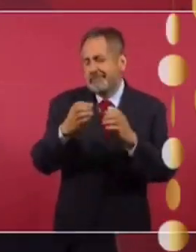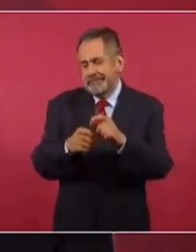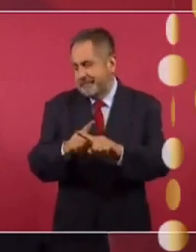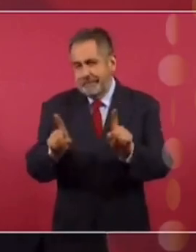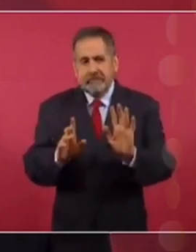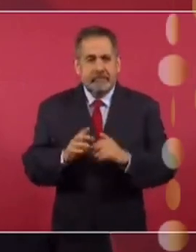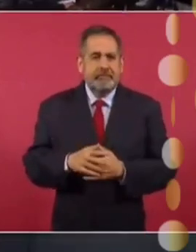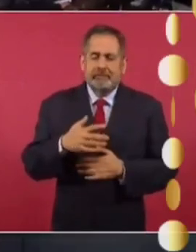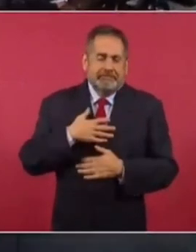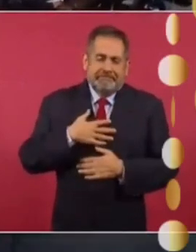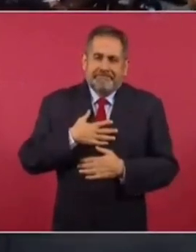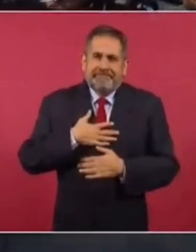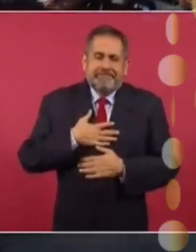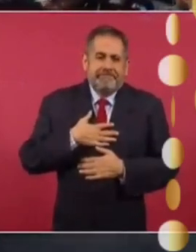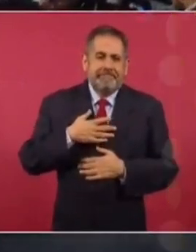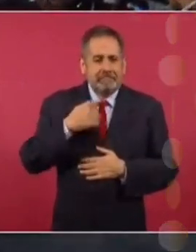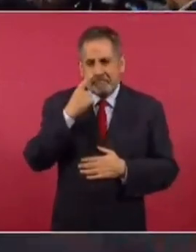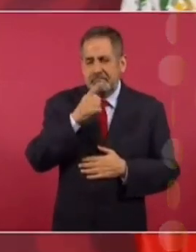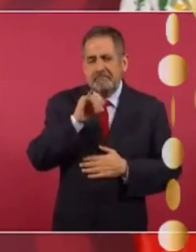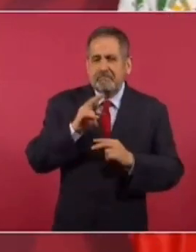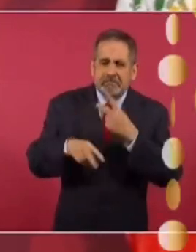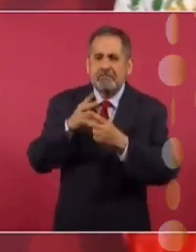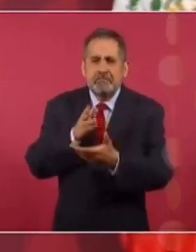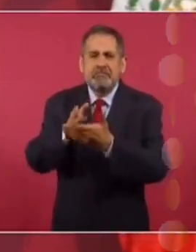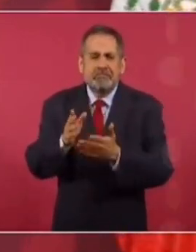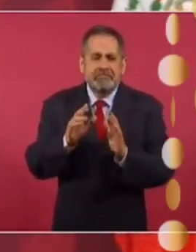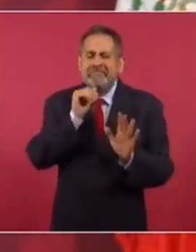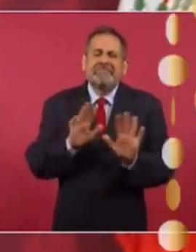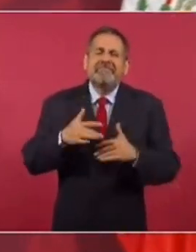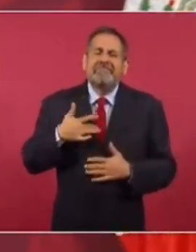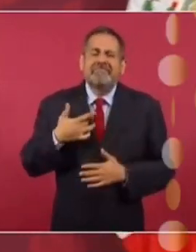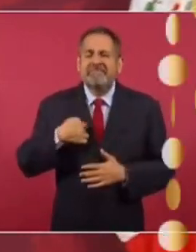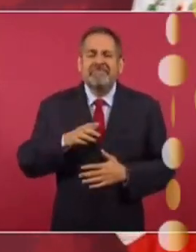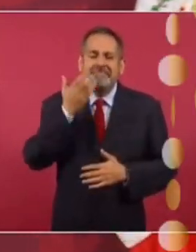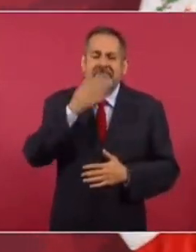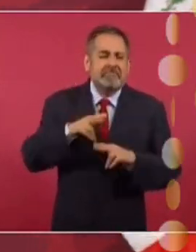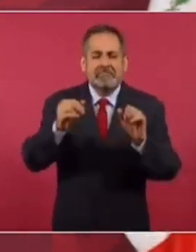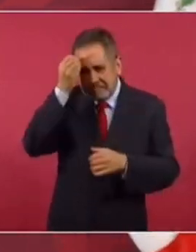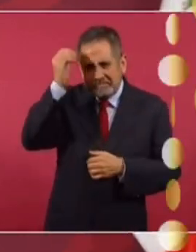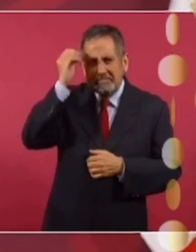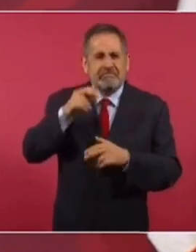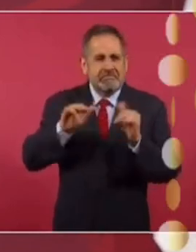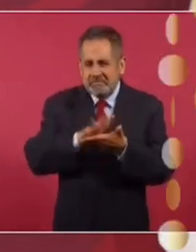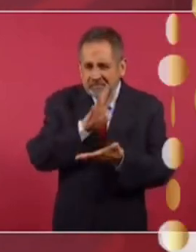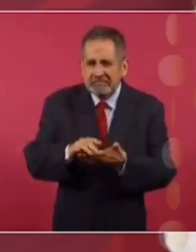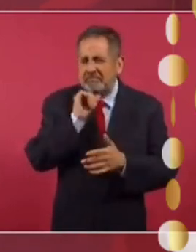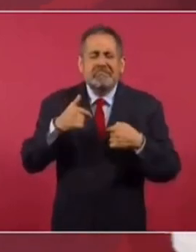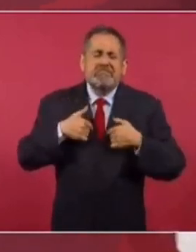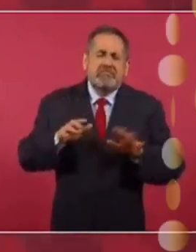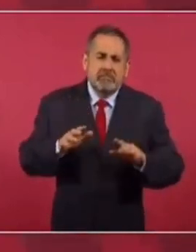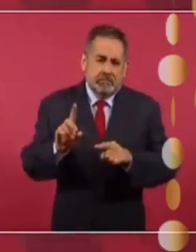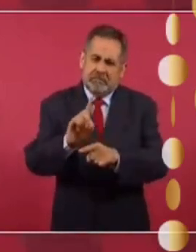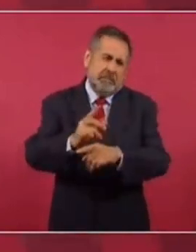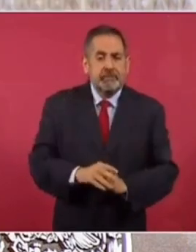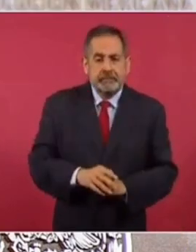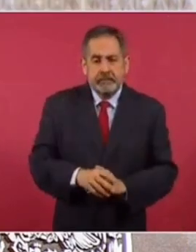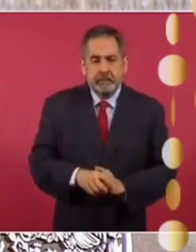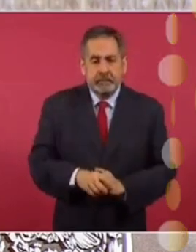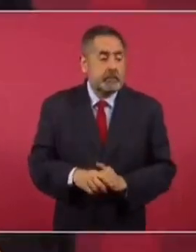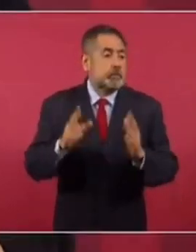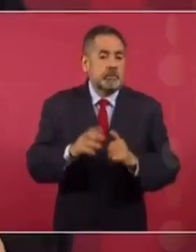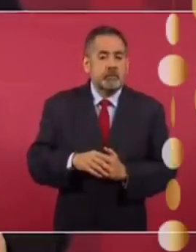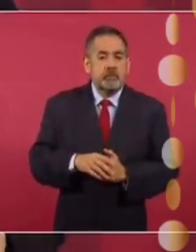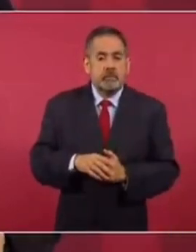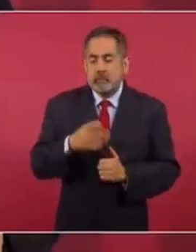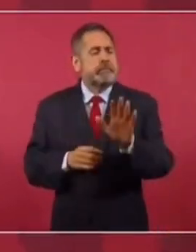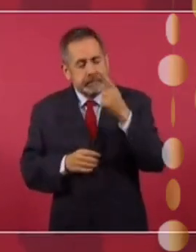tanto. Pues yo por lo general no asisto a ceremonias, ni bautizos, ni bodas, pero desde hace años, o lo